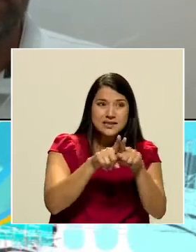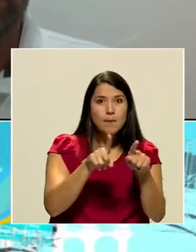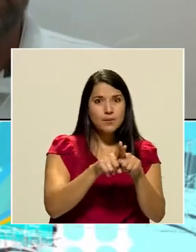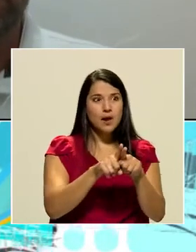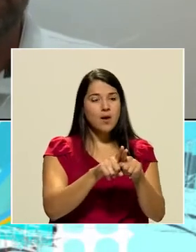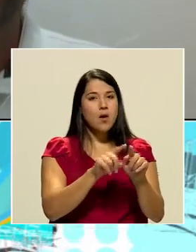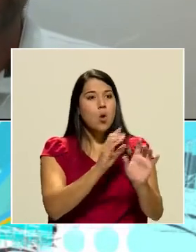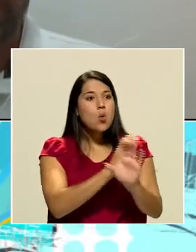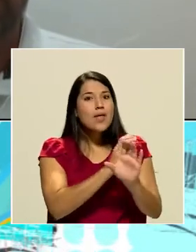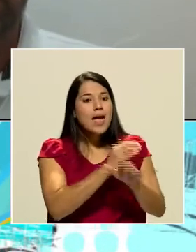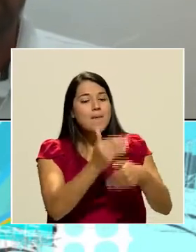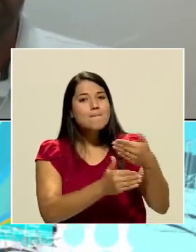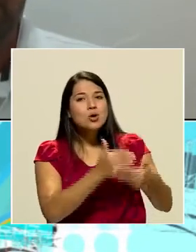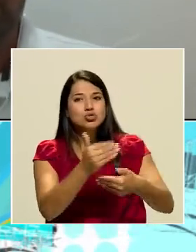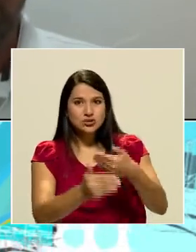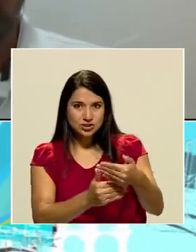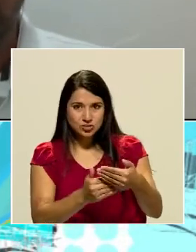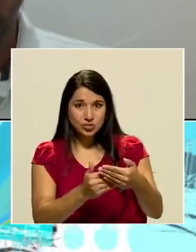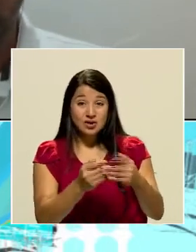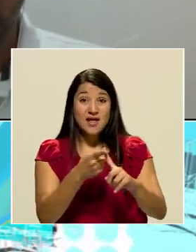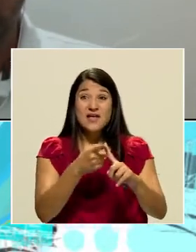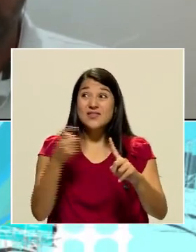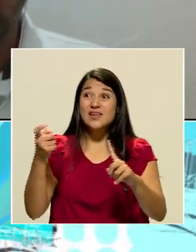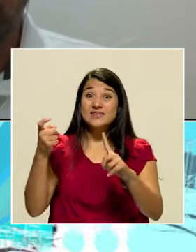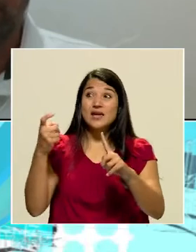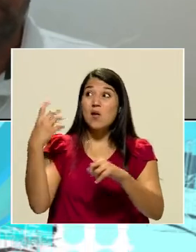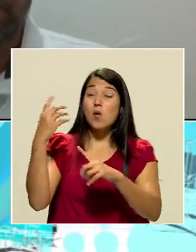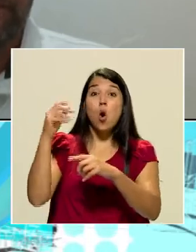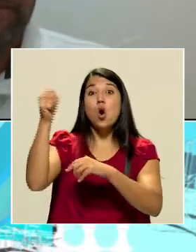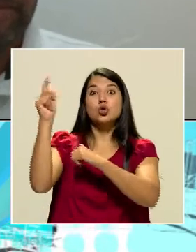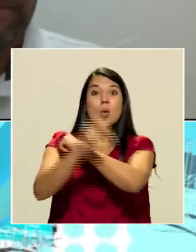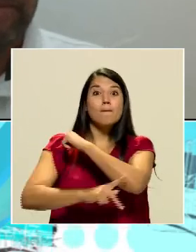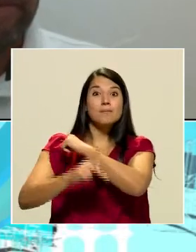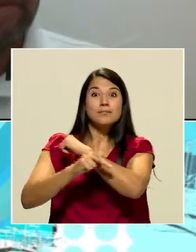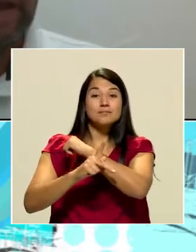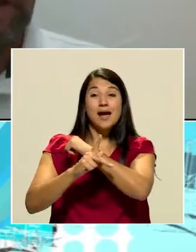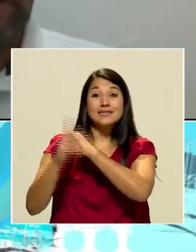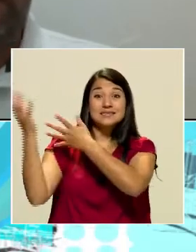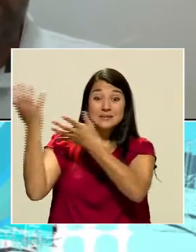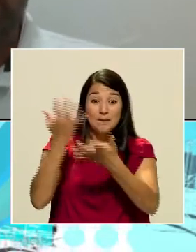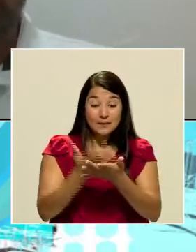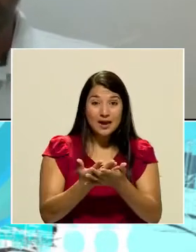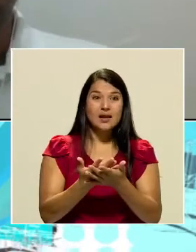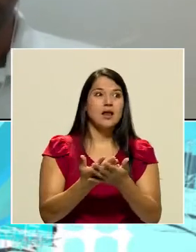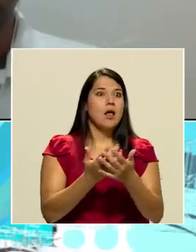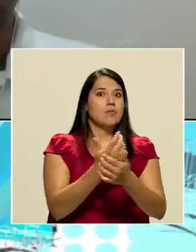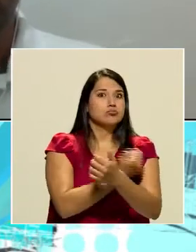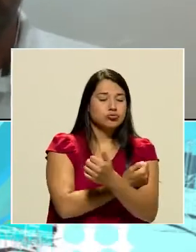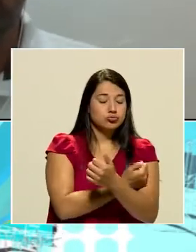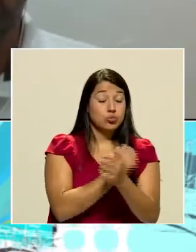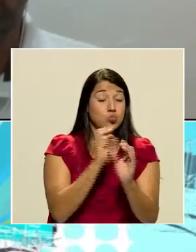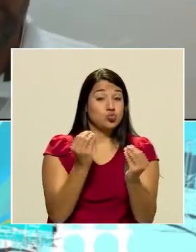frío desde que la vacuna sale hasta que llega y finalmente se le aplica. Ahora, en estas modelaciones,